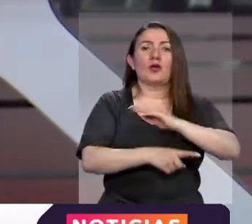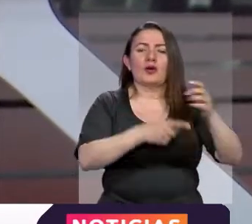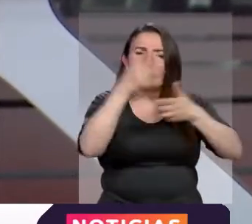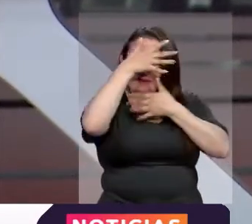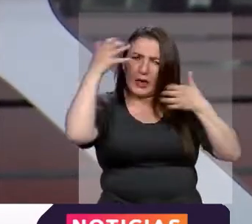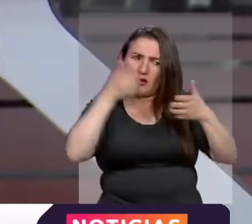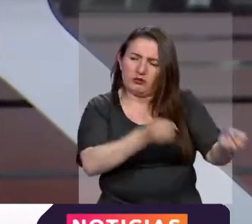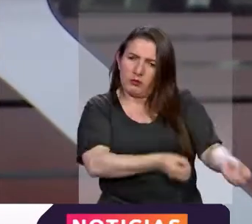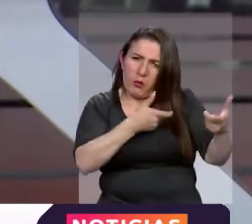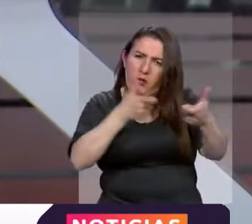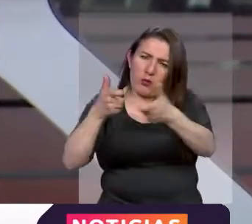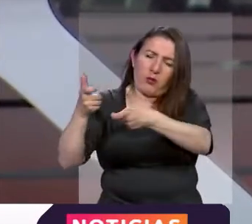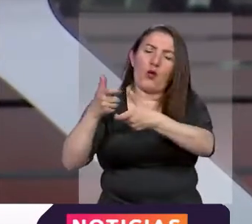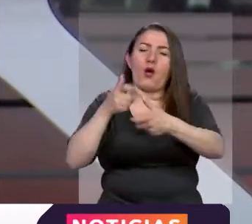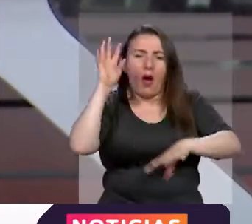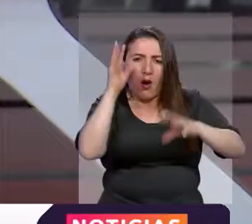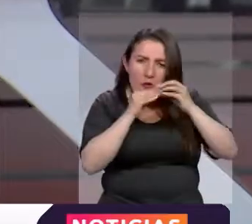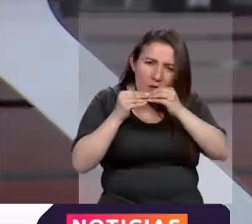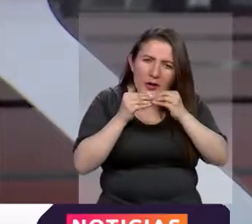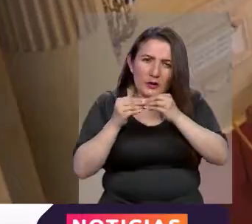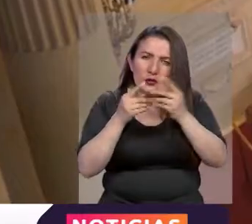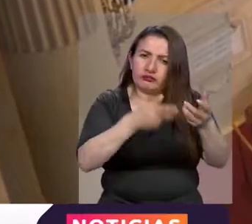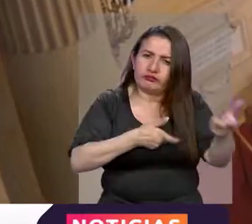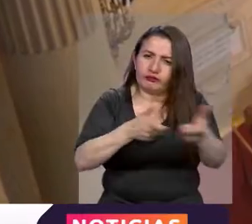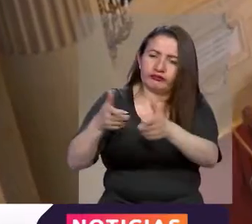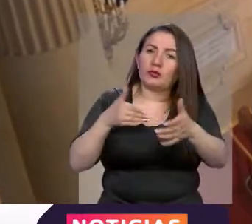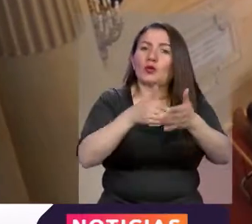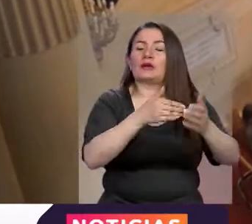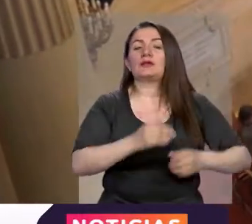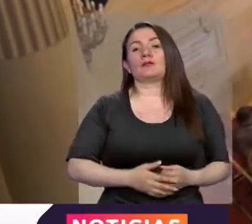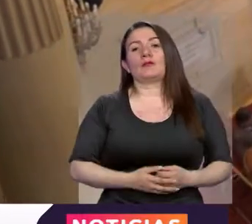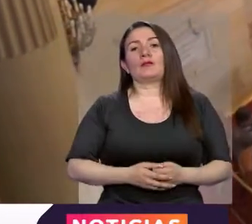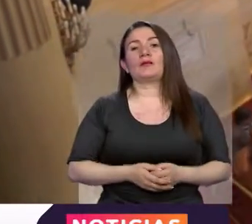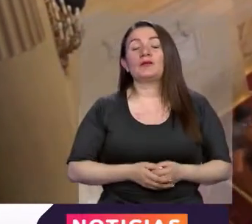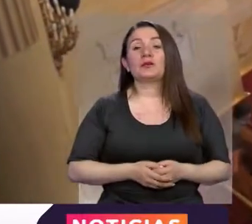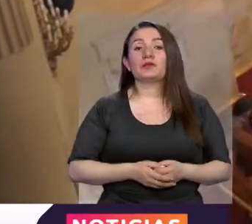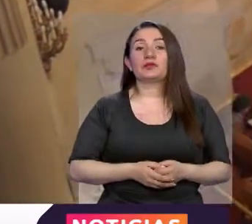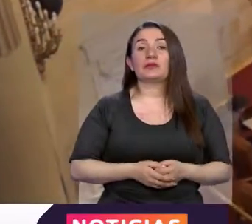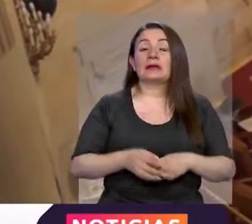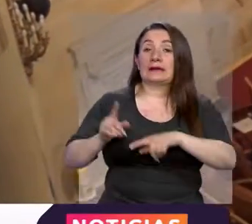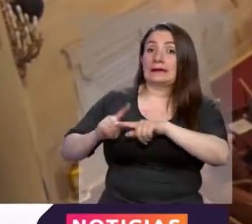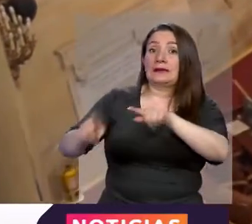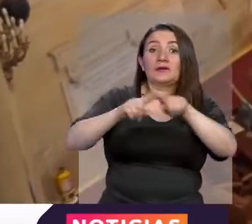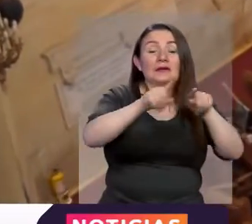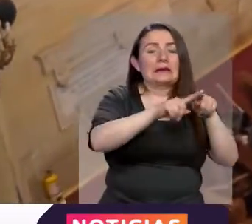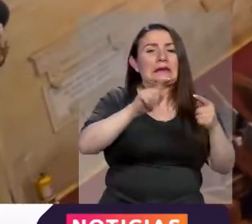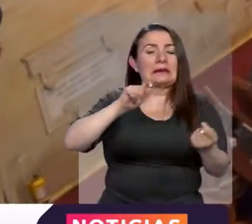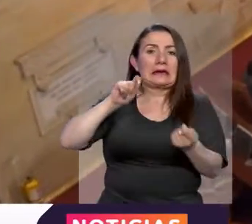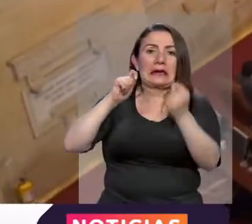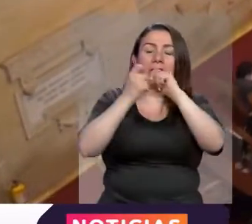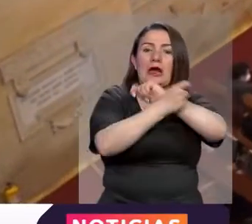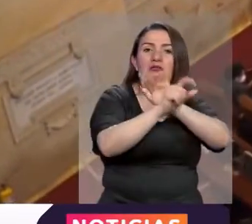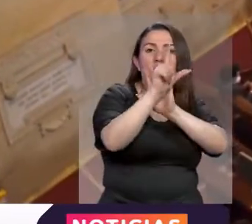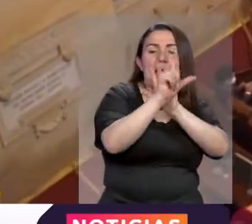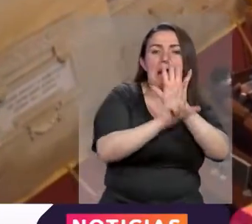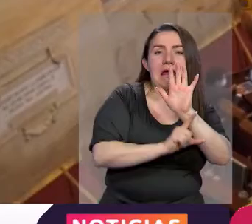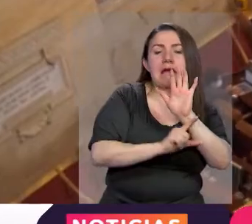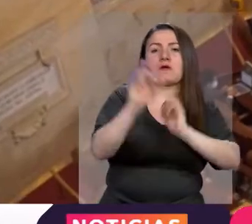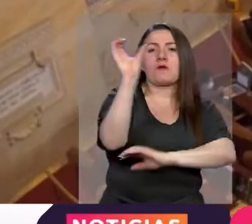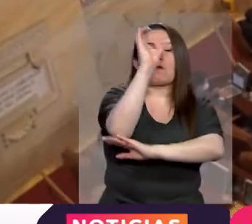terrorismo y el concierto para delinquir. De acuerdo con el funcionario, se busca un cambio en la legislación